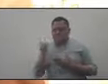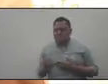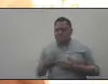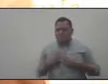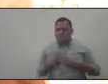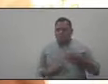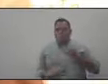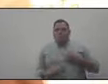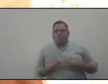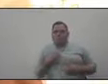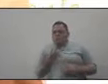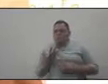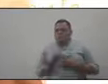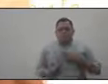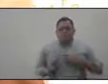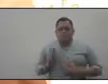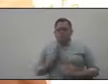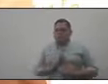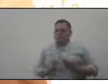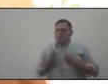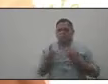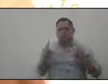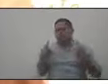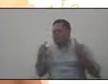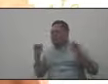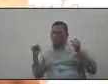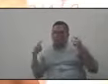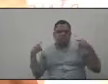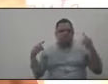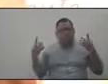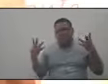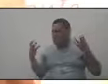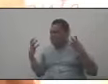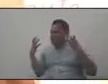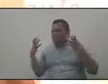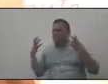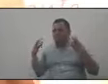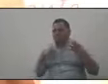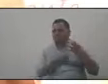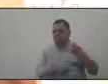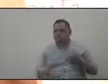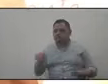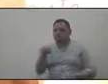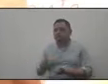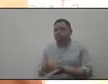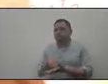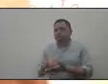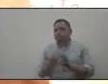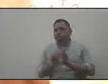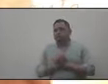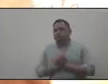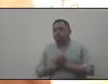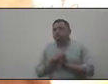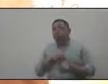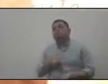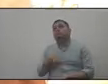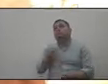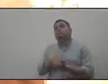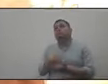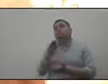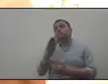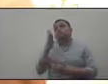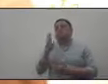durísimo, mejor dicho, casi me vuelvo loca, pero me fui para la catedral, me arrodillé ante el Santísimo y le dije, papito Dios, aquí